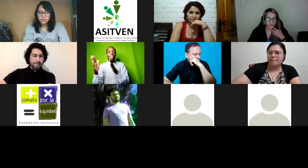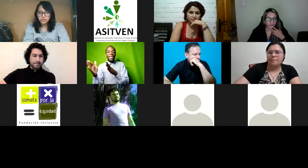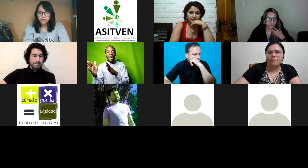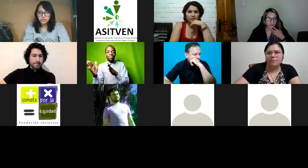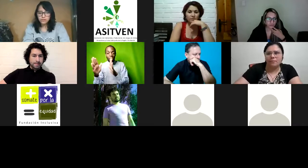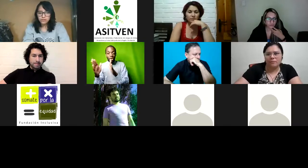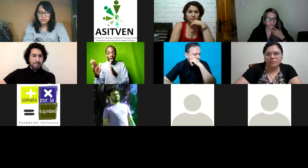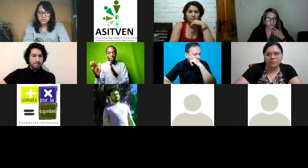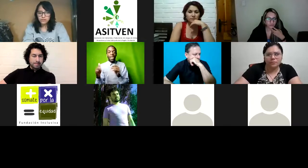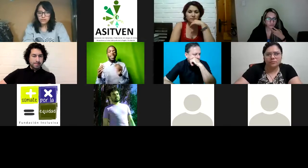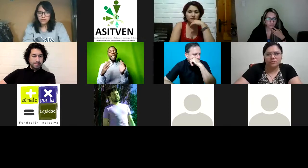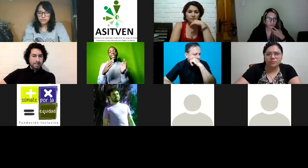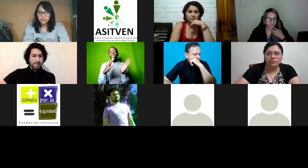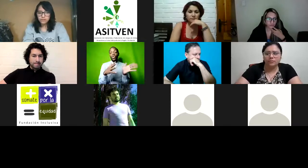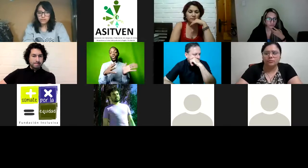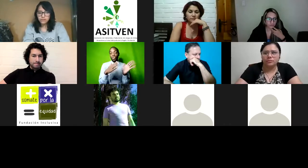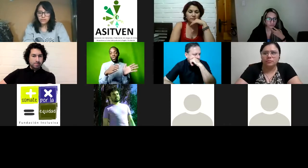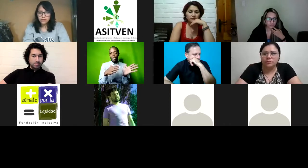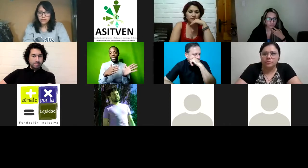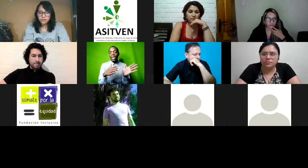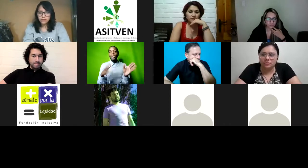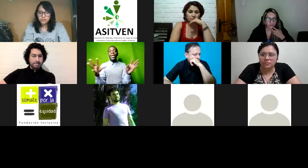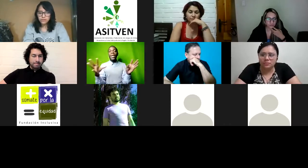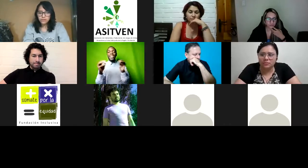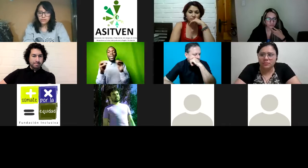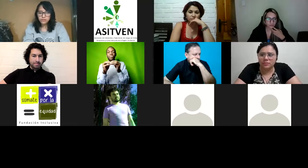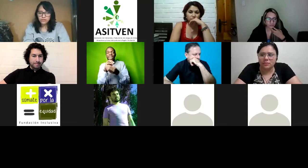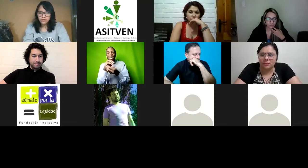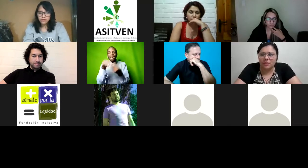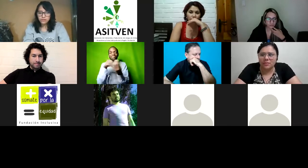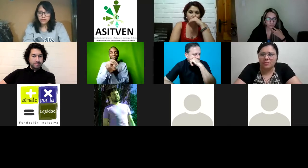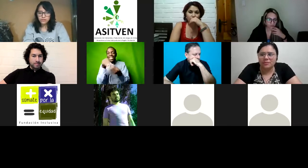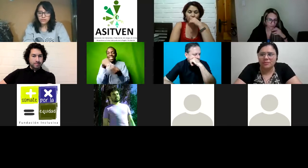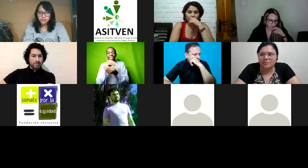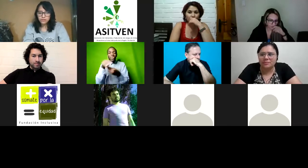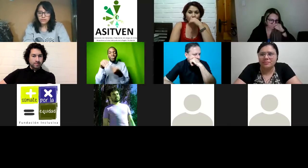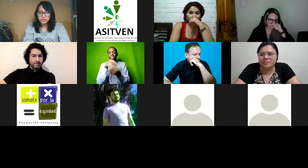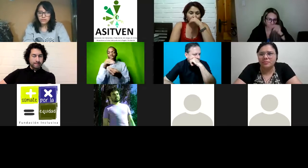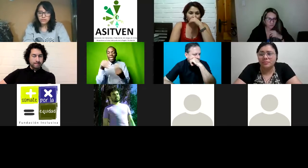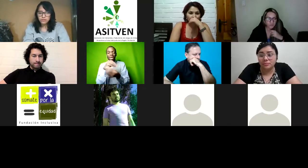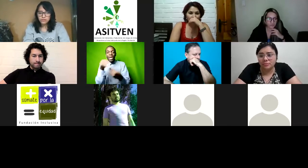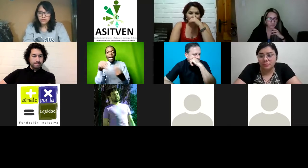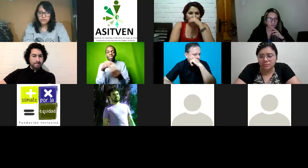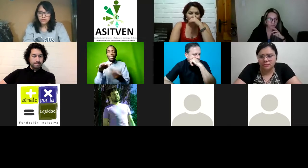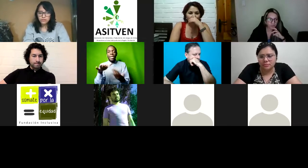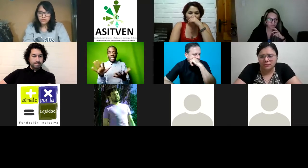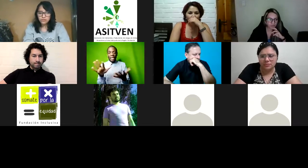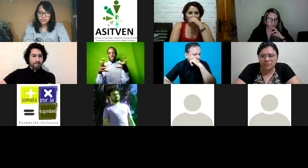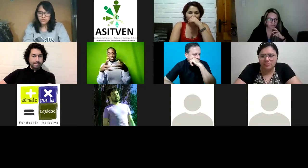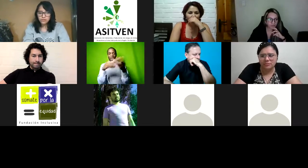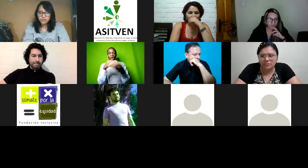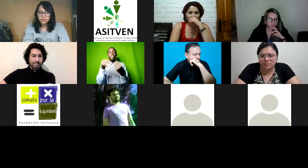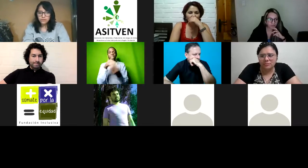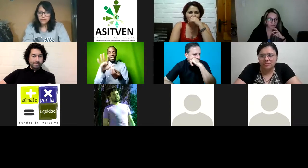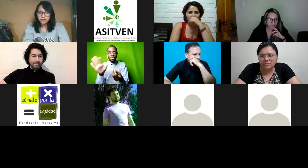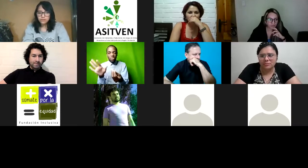el maya como lengua y el español como la otra lengua, se combinan y llegan a haber una lengua mixta, ¿no? Entonces,